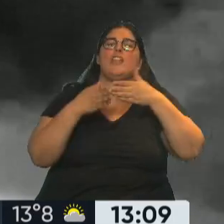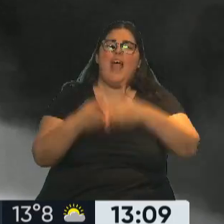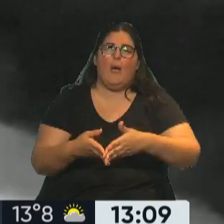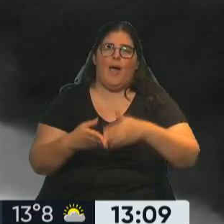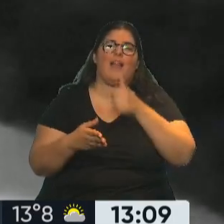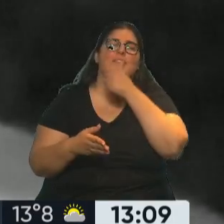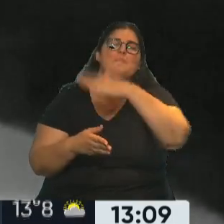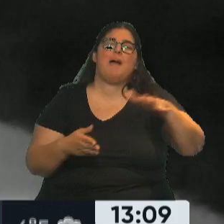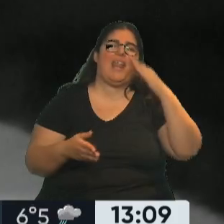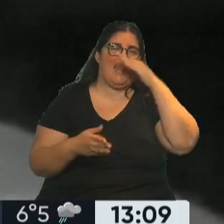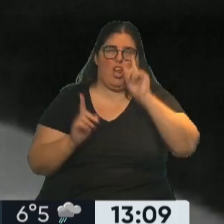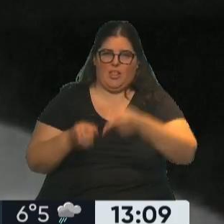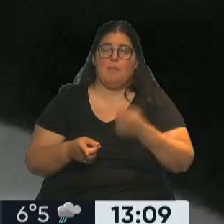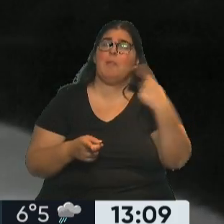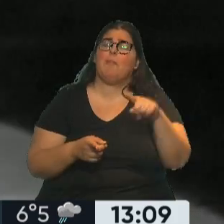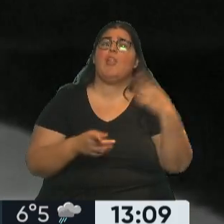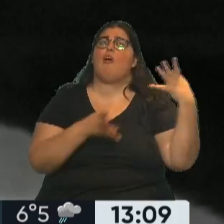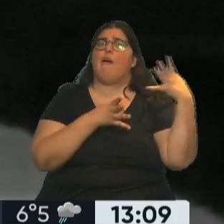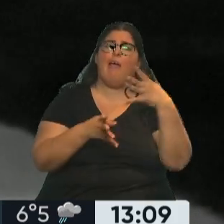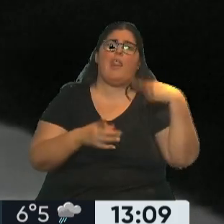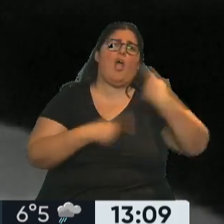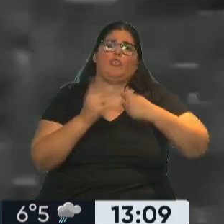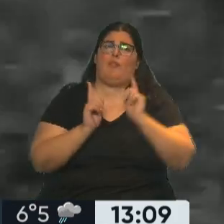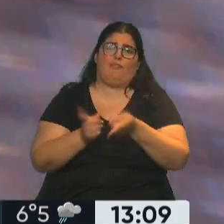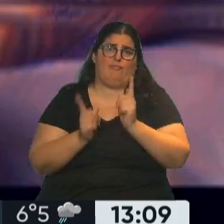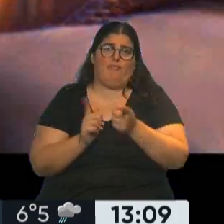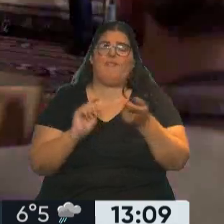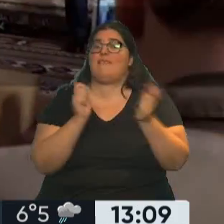operaciones no lograron cambiar el curso de la guerra hasta el